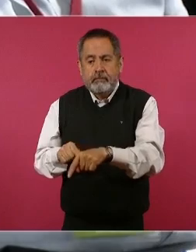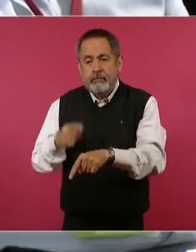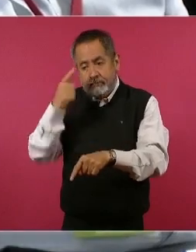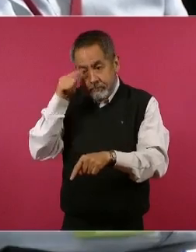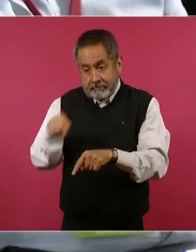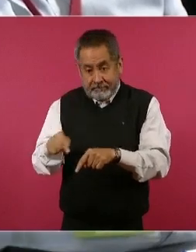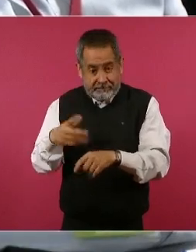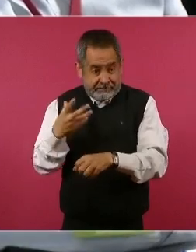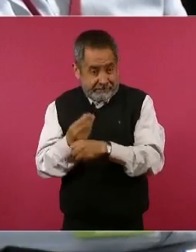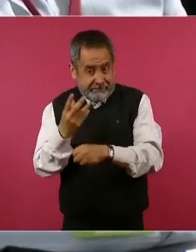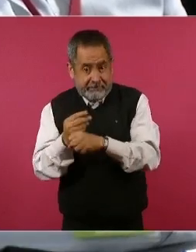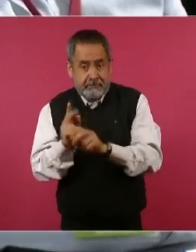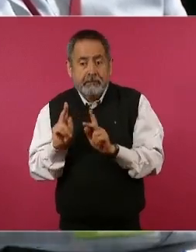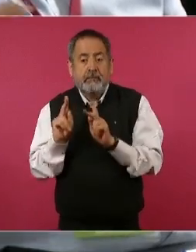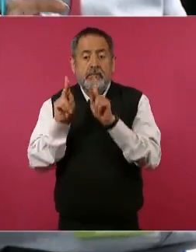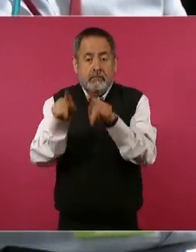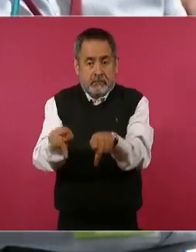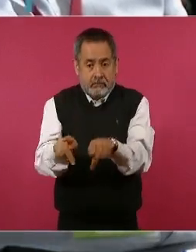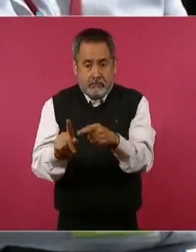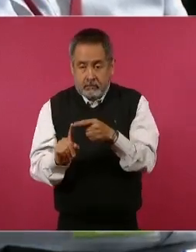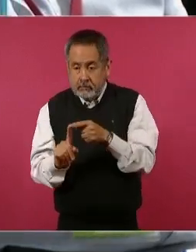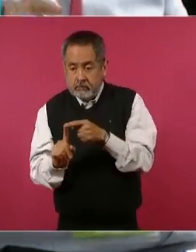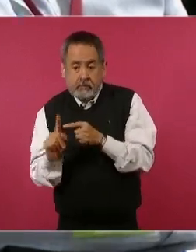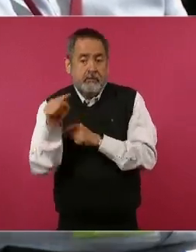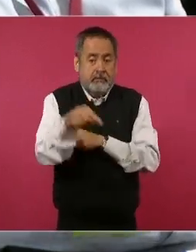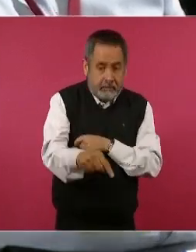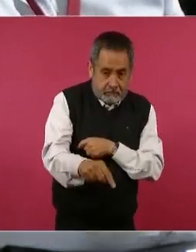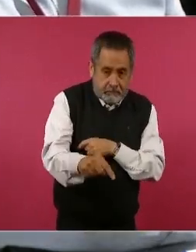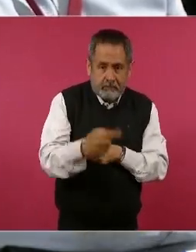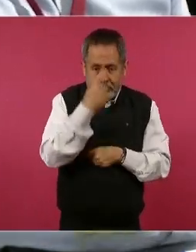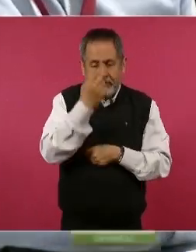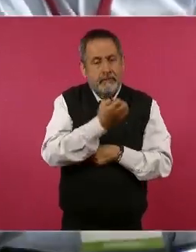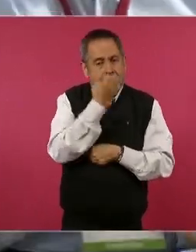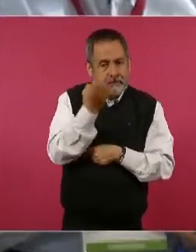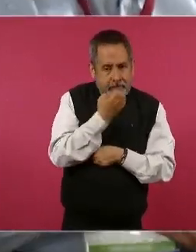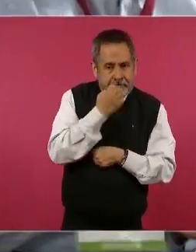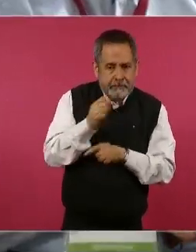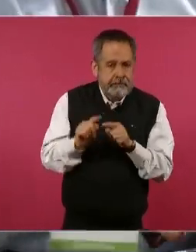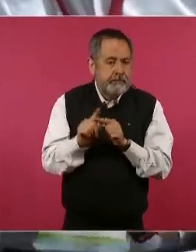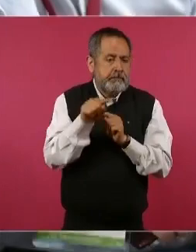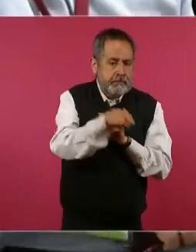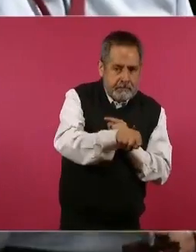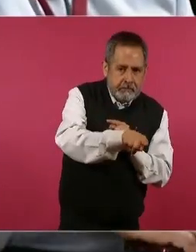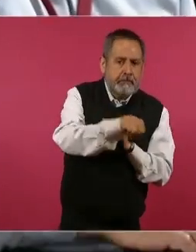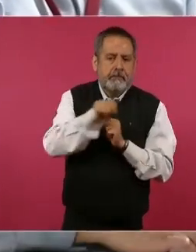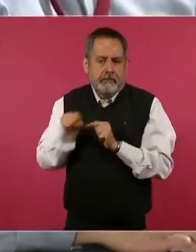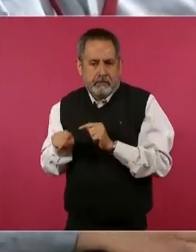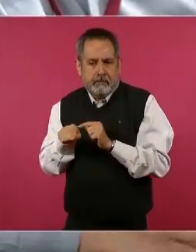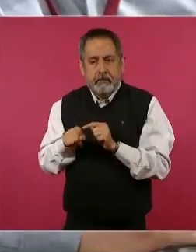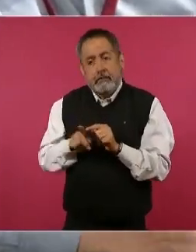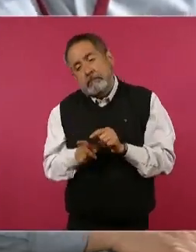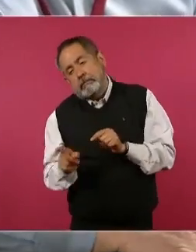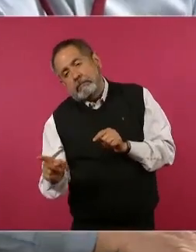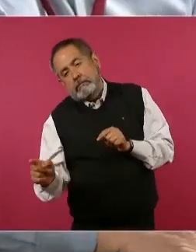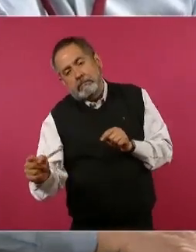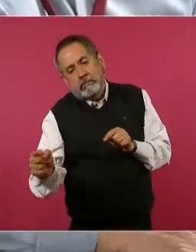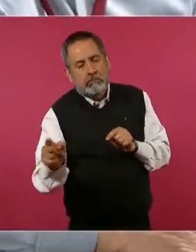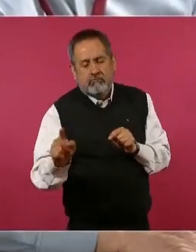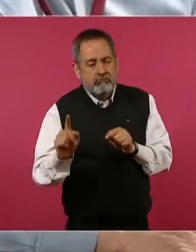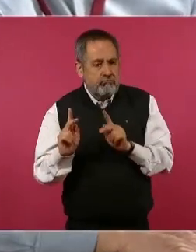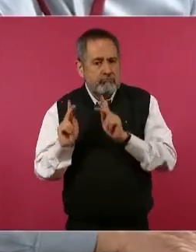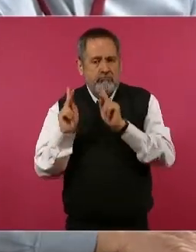niños pudieran pasar a su escuela o a sus escuelas y no tuvieran que rodear. Una